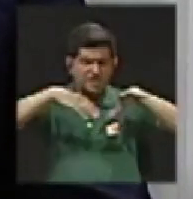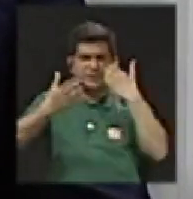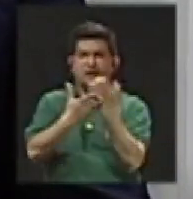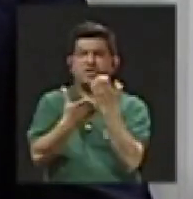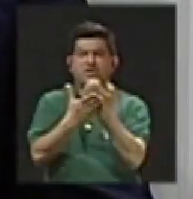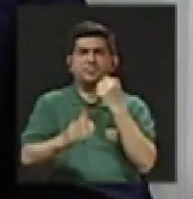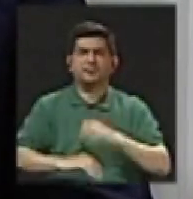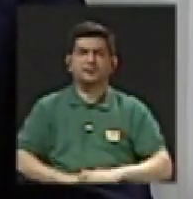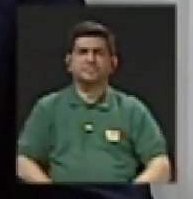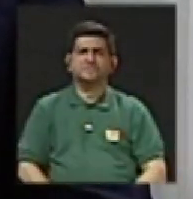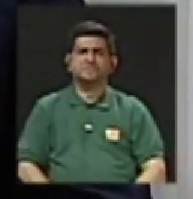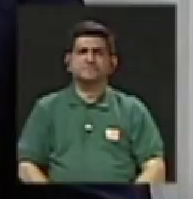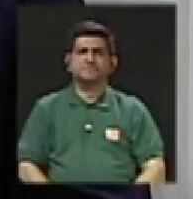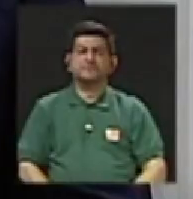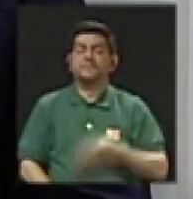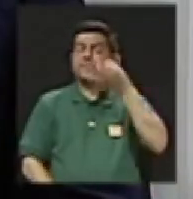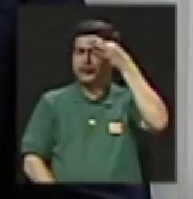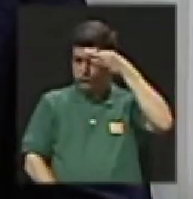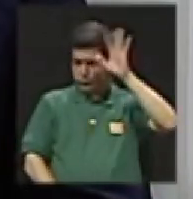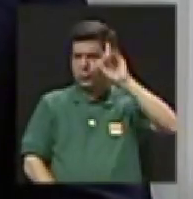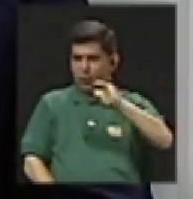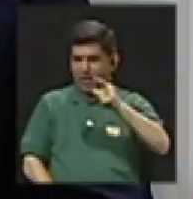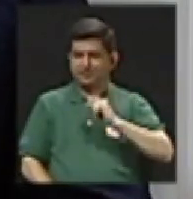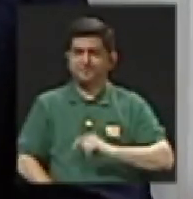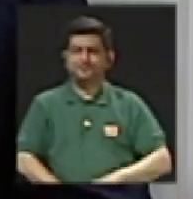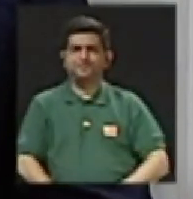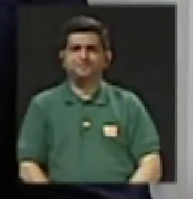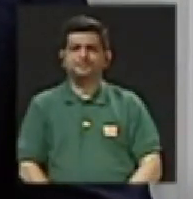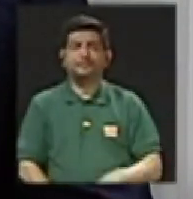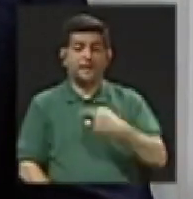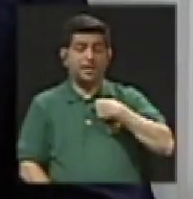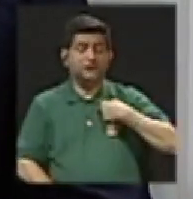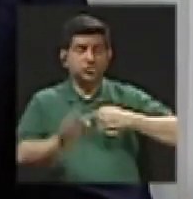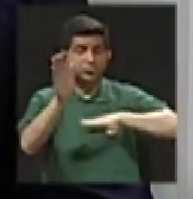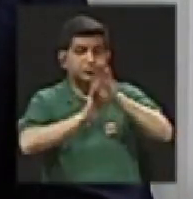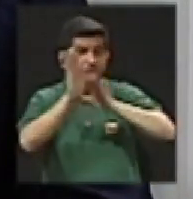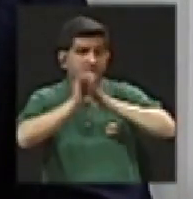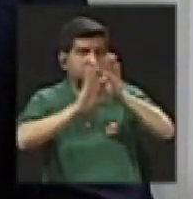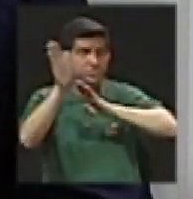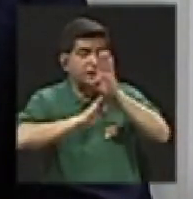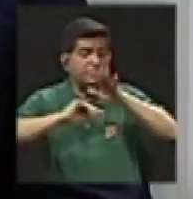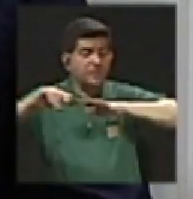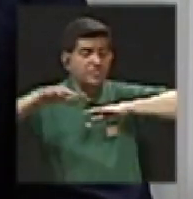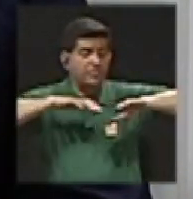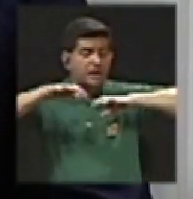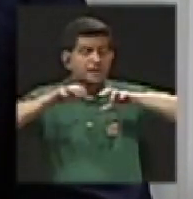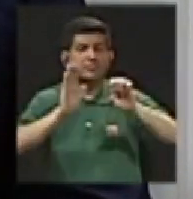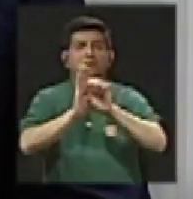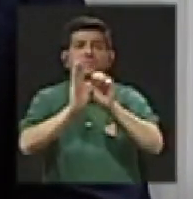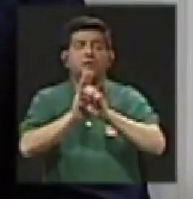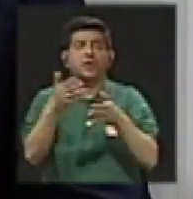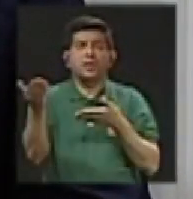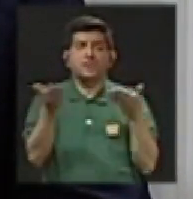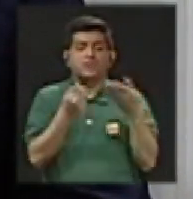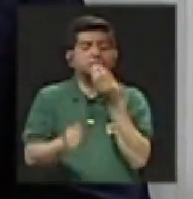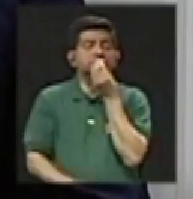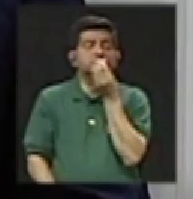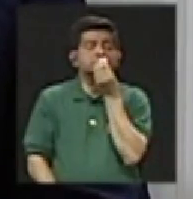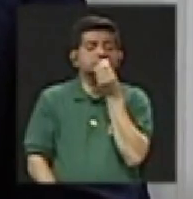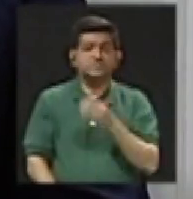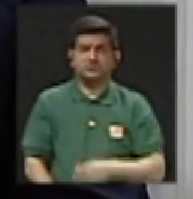económicas. Entonces, supóngase que yo estoy desarrollando una actividad, por ejemplo, de servicio de